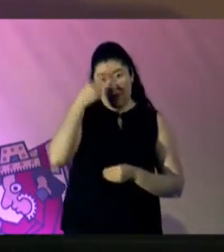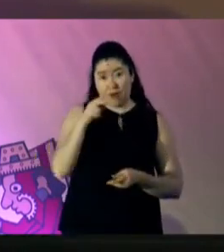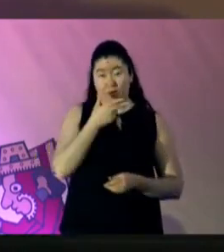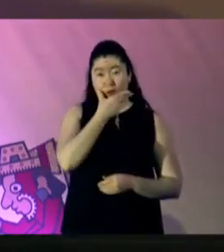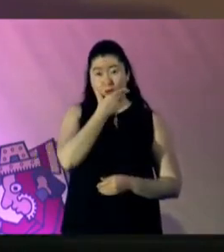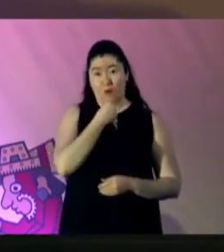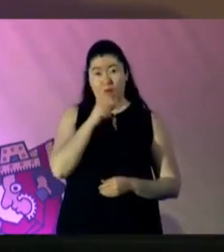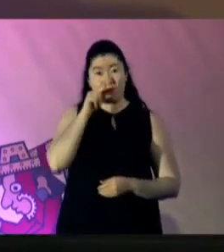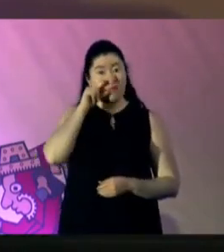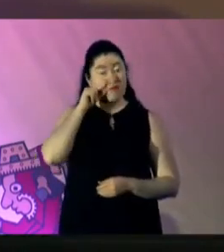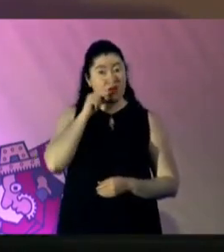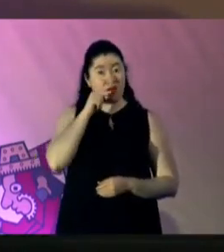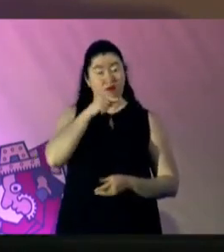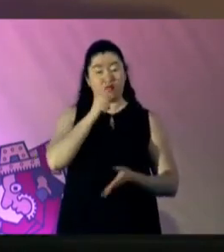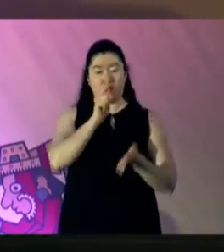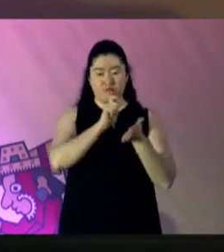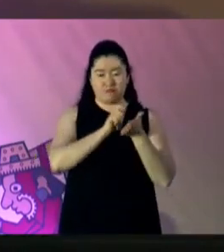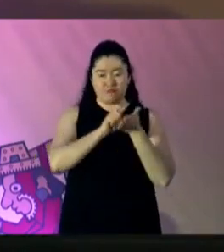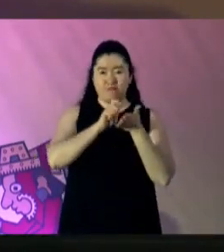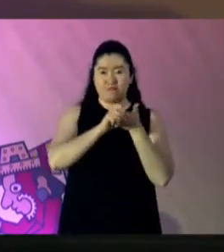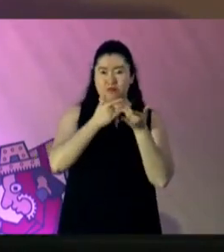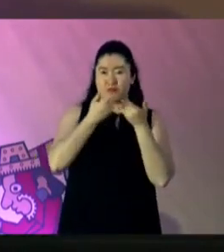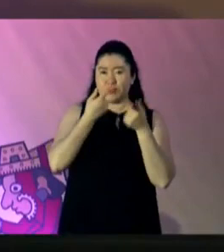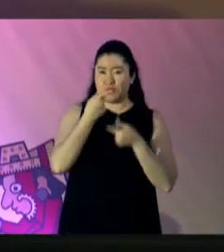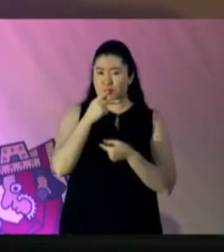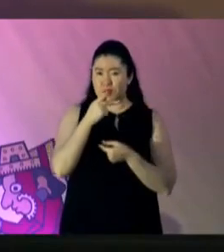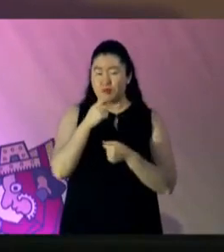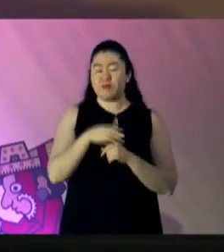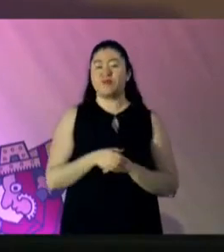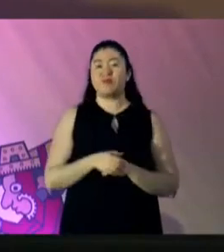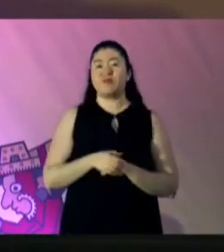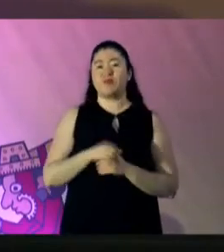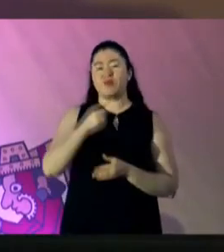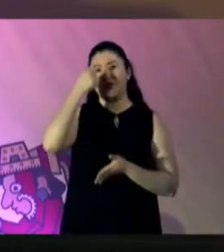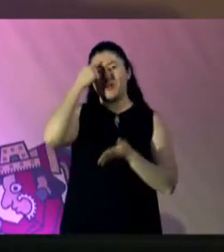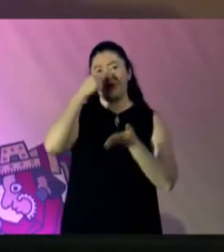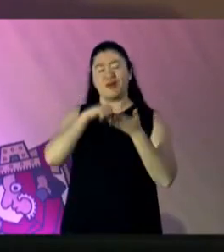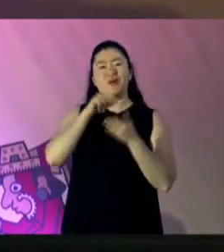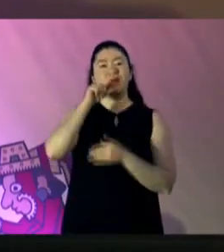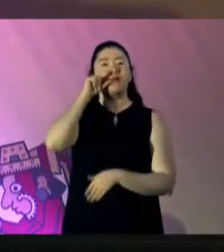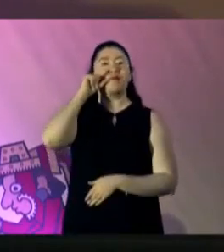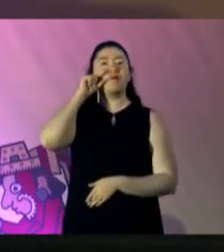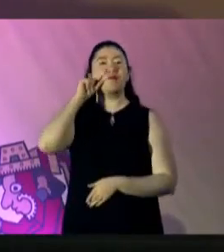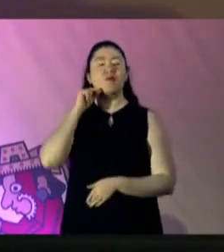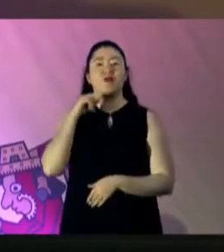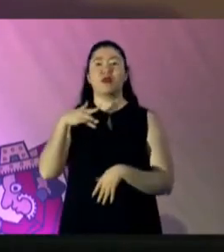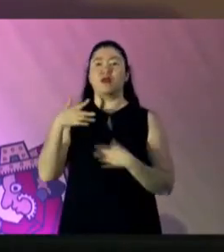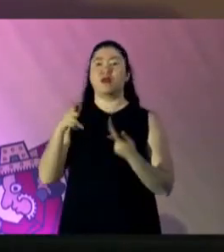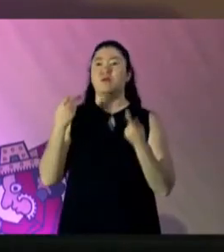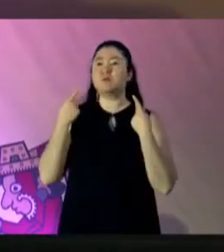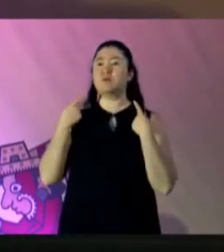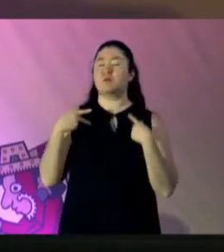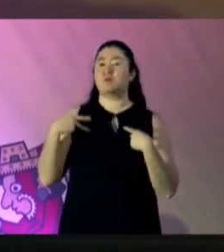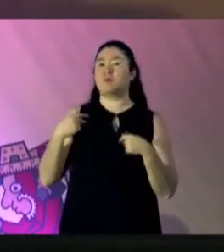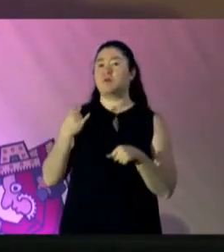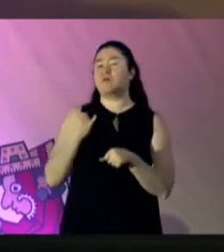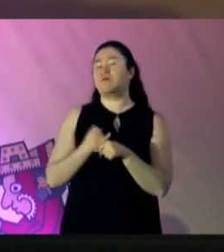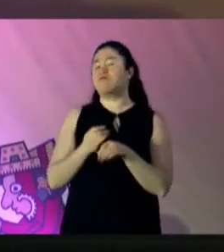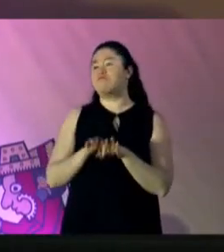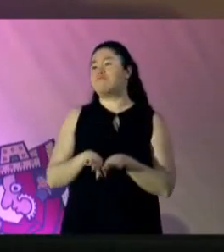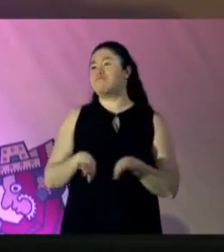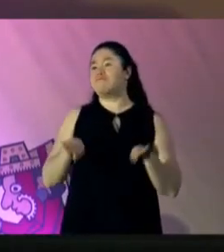excepcional sin duda creo que emiliano zapata es el personaje que mejor representa